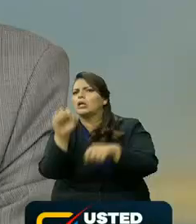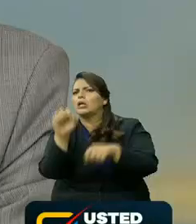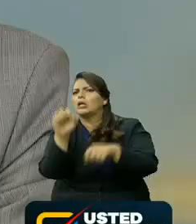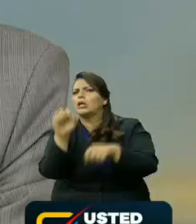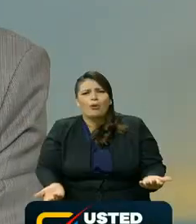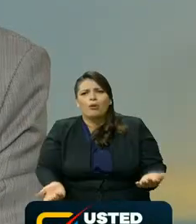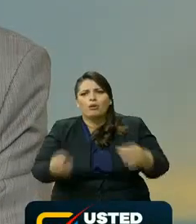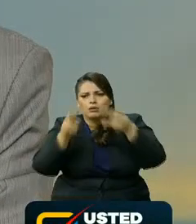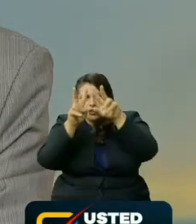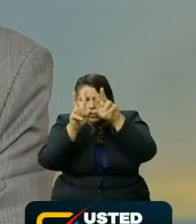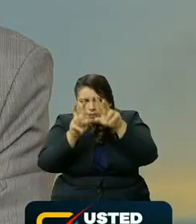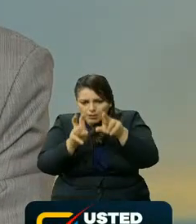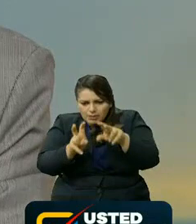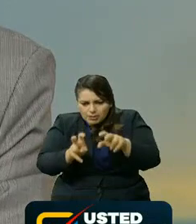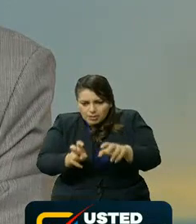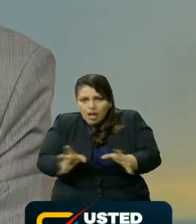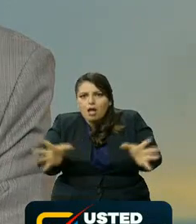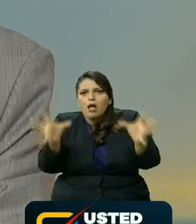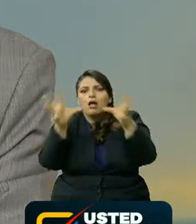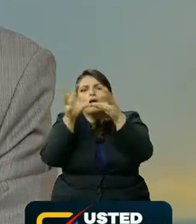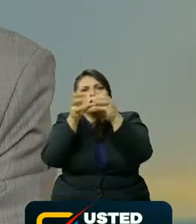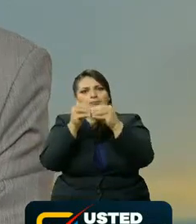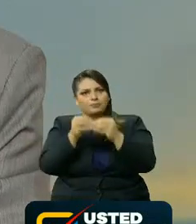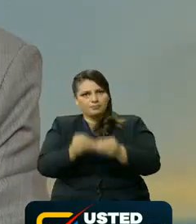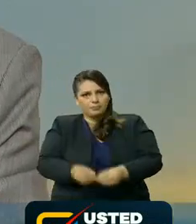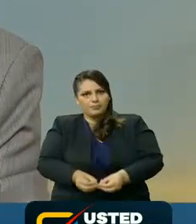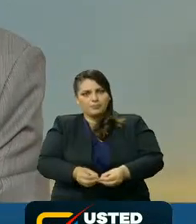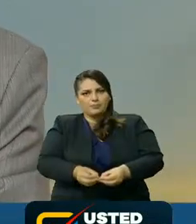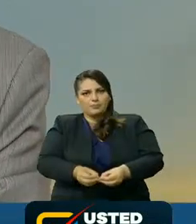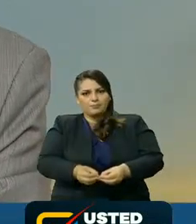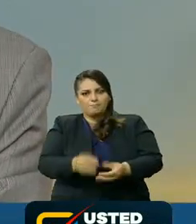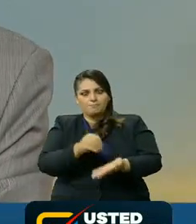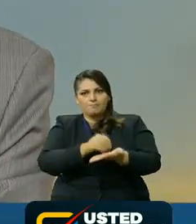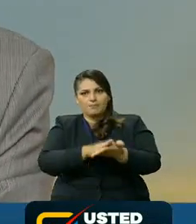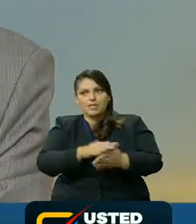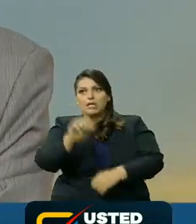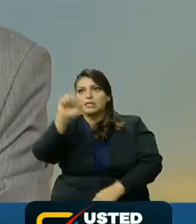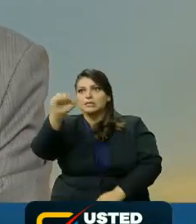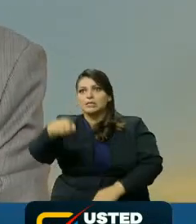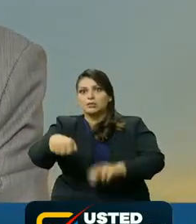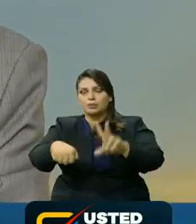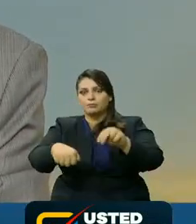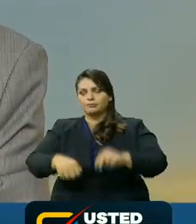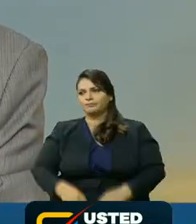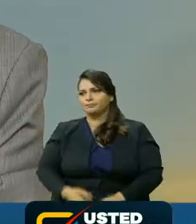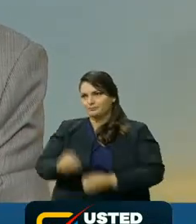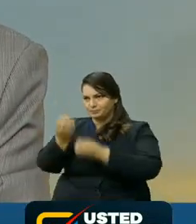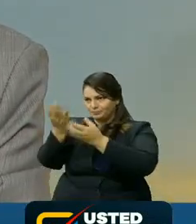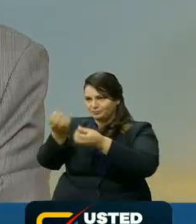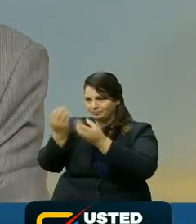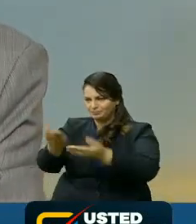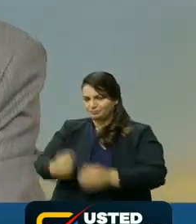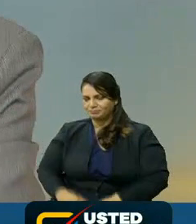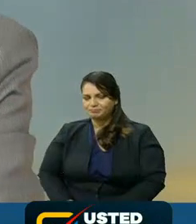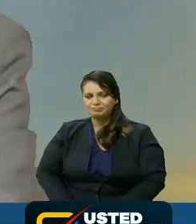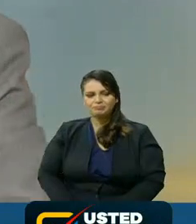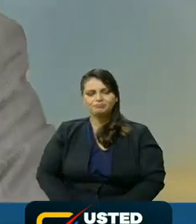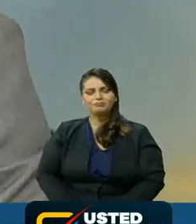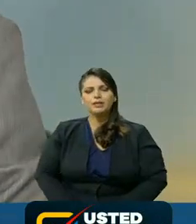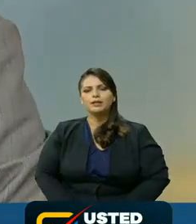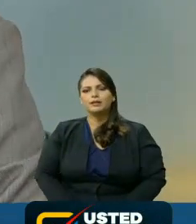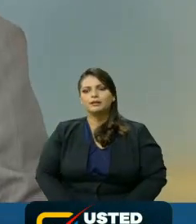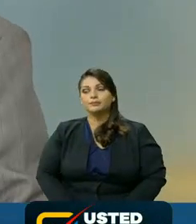tengo alguna experiencia vivida, ¿para qué le voy a decir? No soy amigo de mi persona, pero tengo experiencia en el sentido que en este